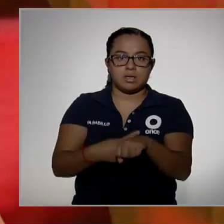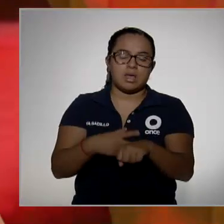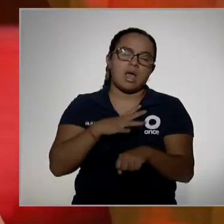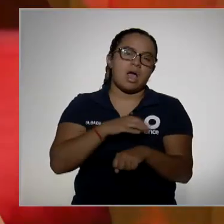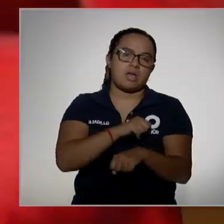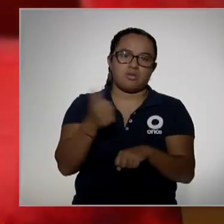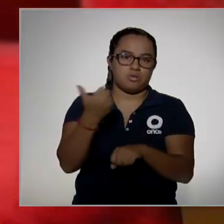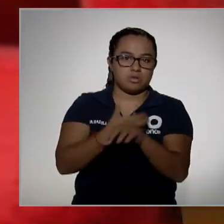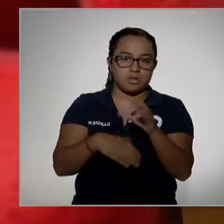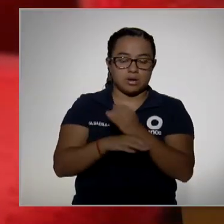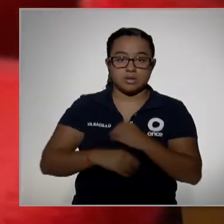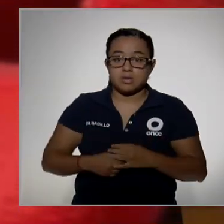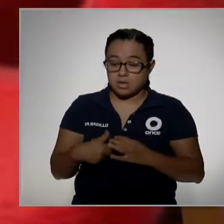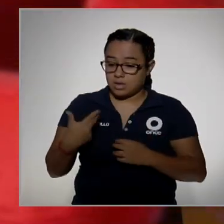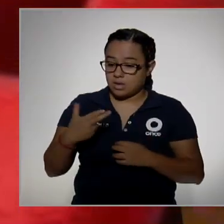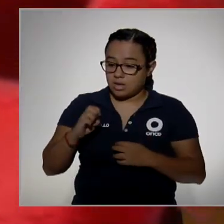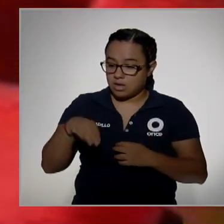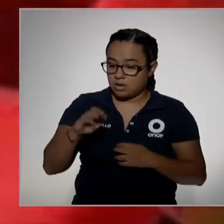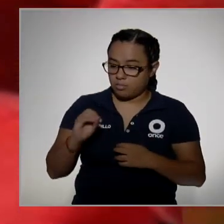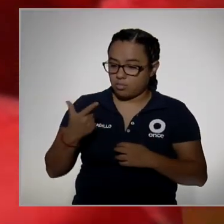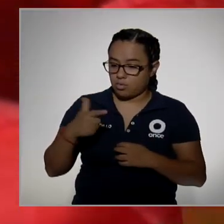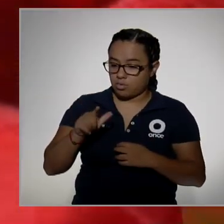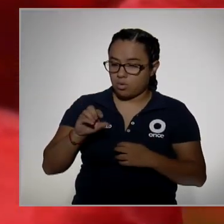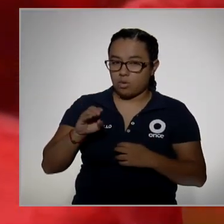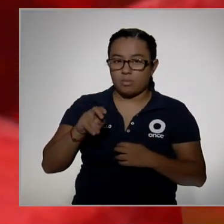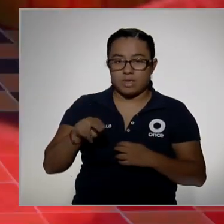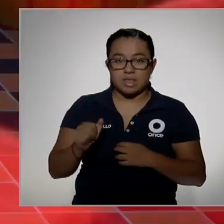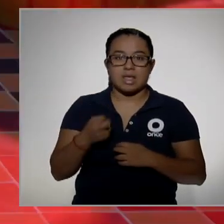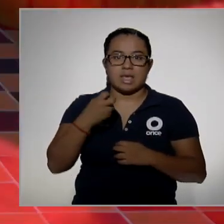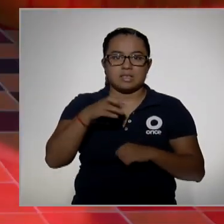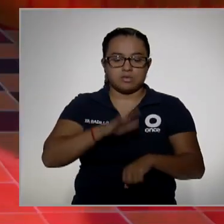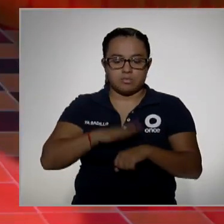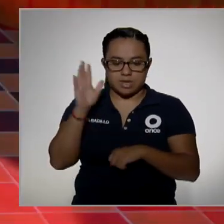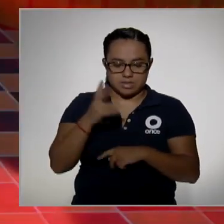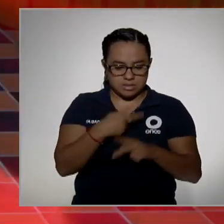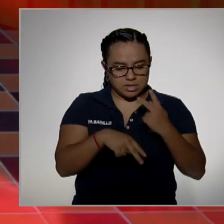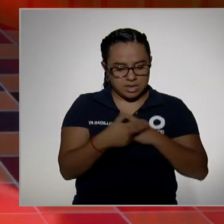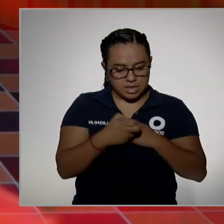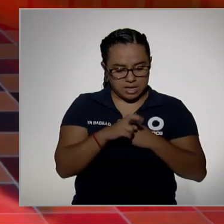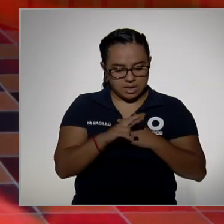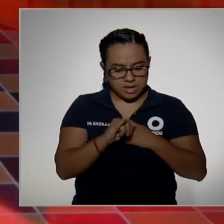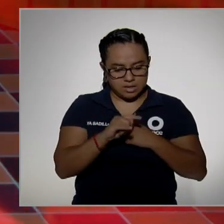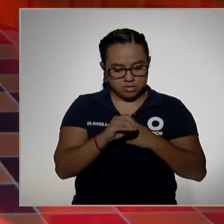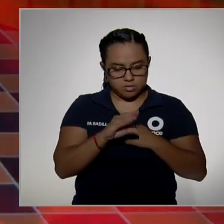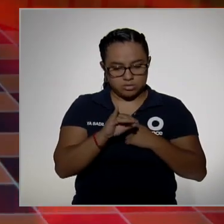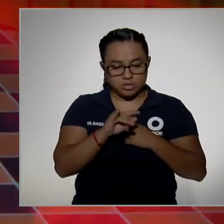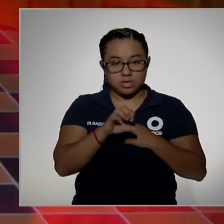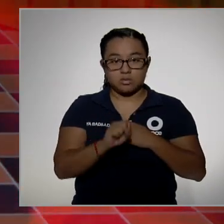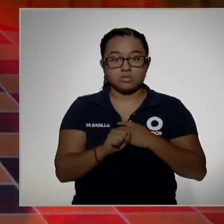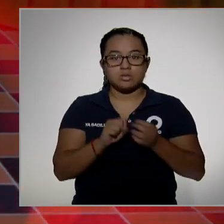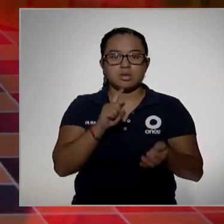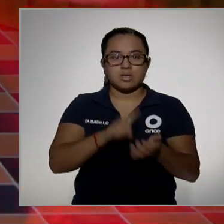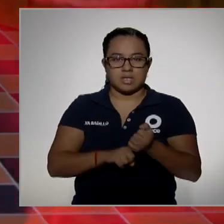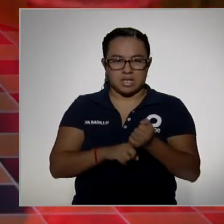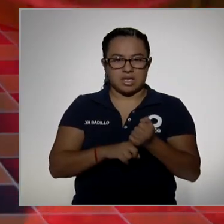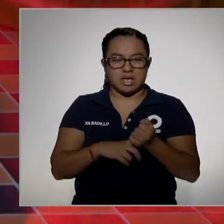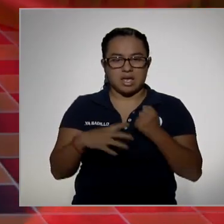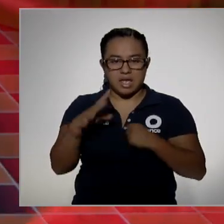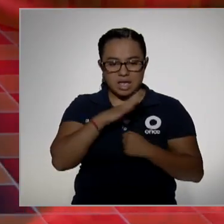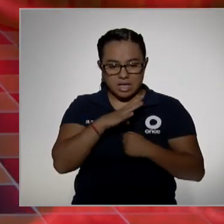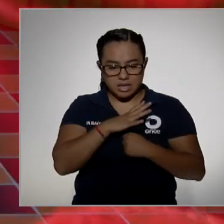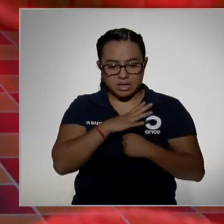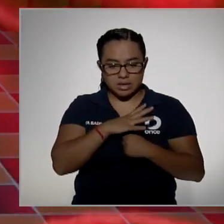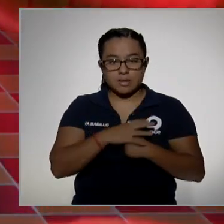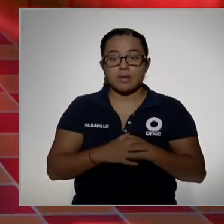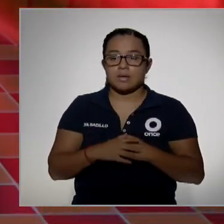otras la hemoglobina es el principal componente de los eritrocitos esta sustancia que está dentro de los derechos es la